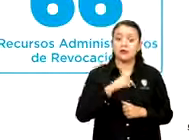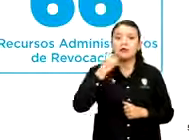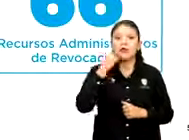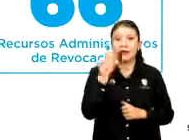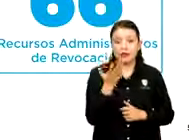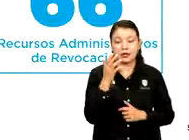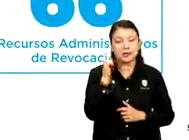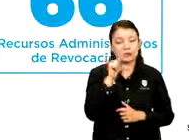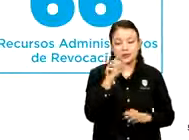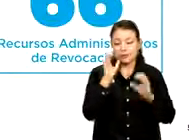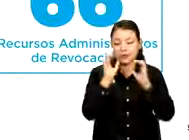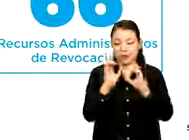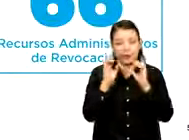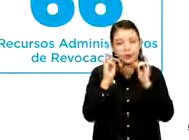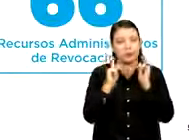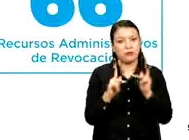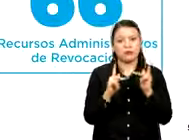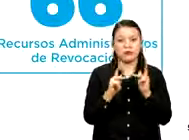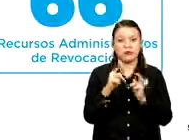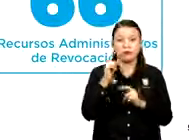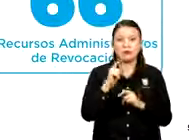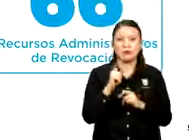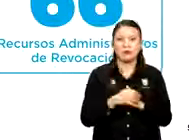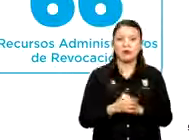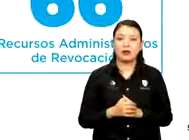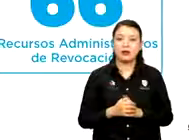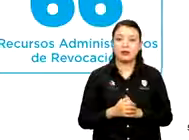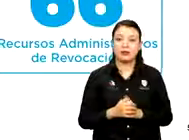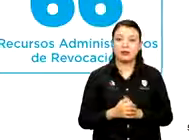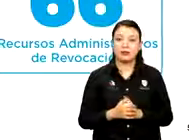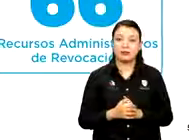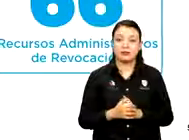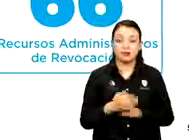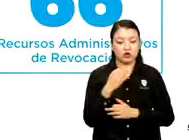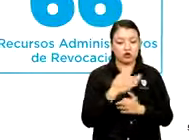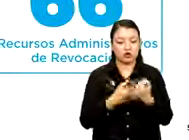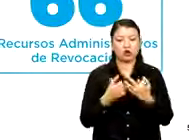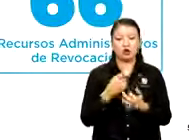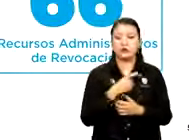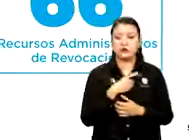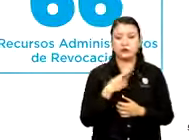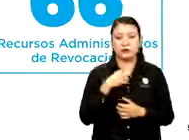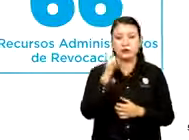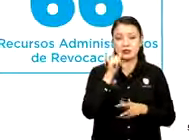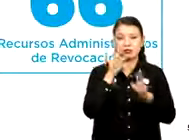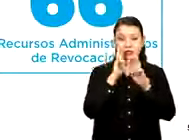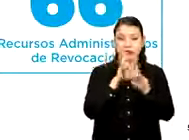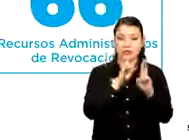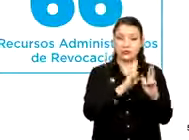comprometidos con garantizarles el debido proceso a cada uno de los de los señalados como responsables